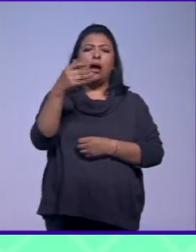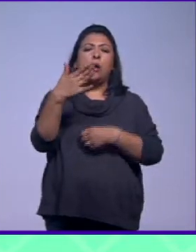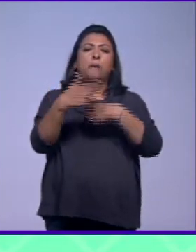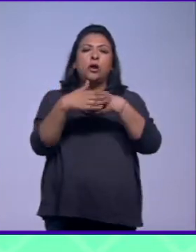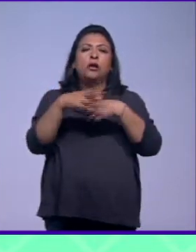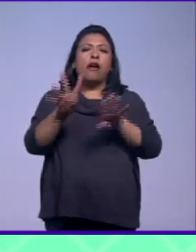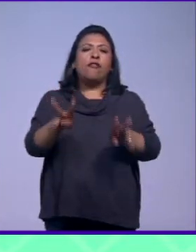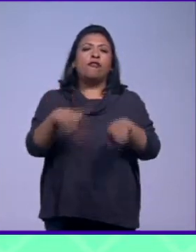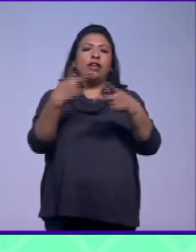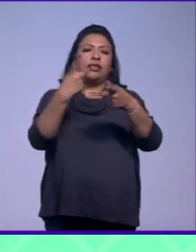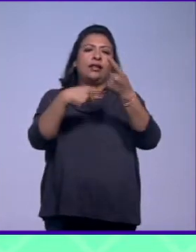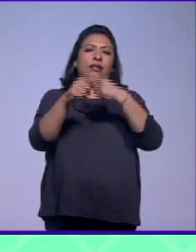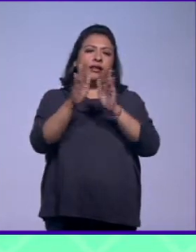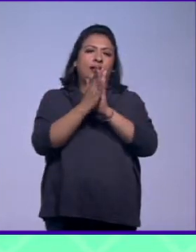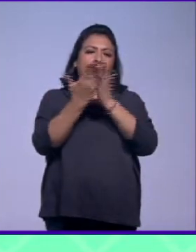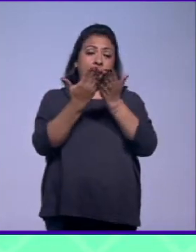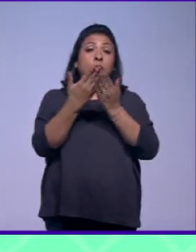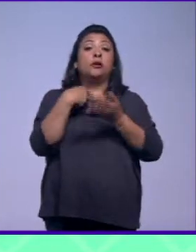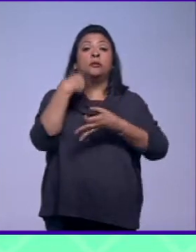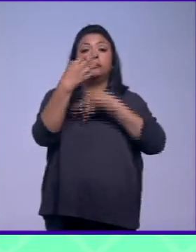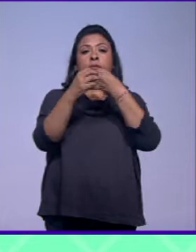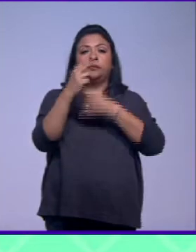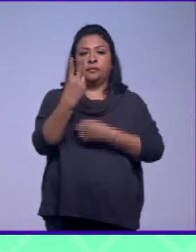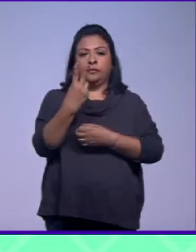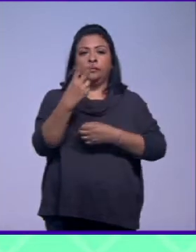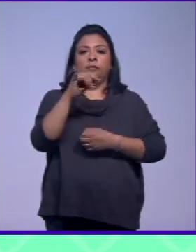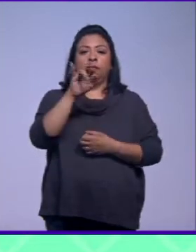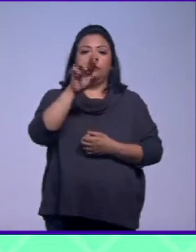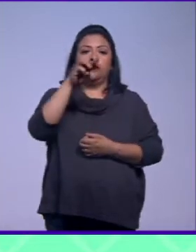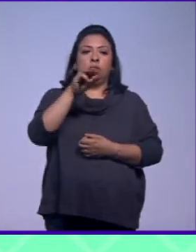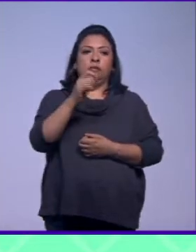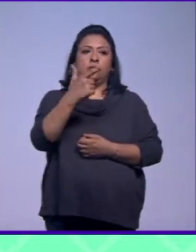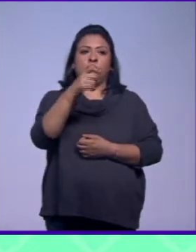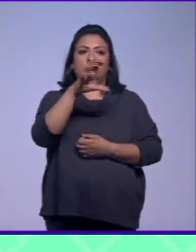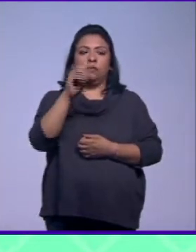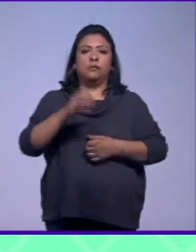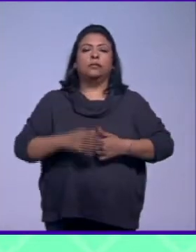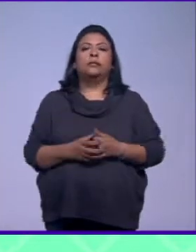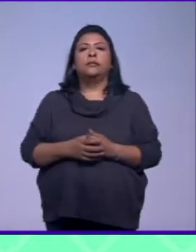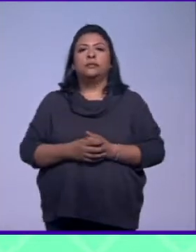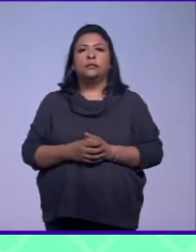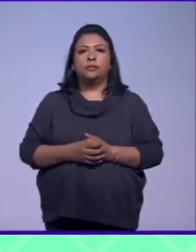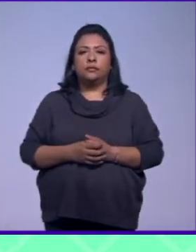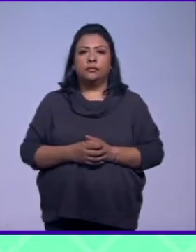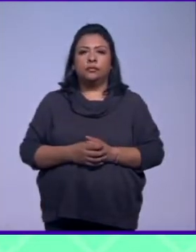librerías noticias 22 irma gallo